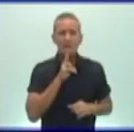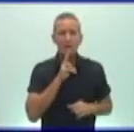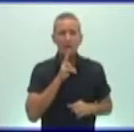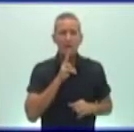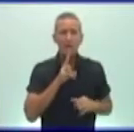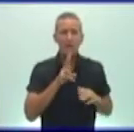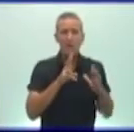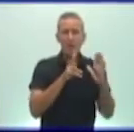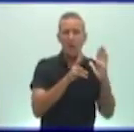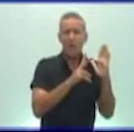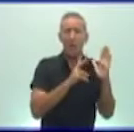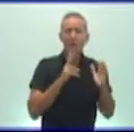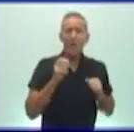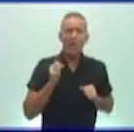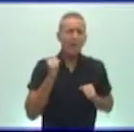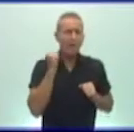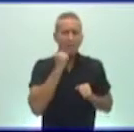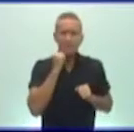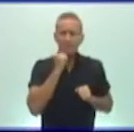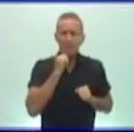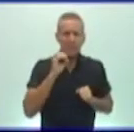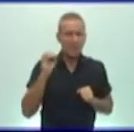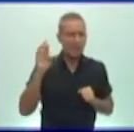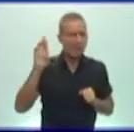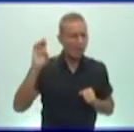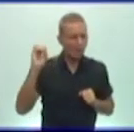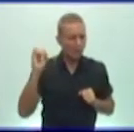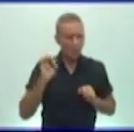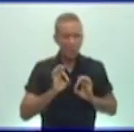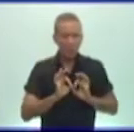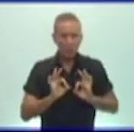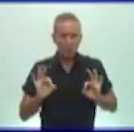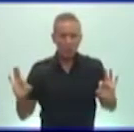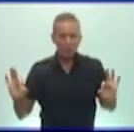fino y un tesoro verdadero.